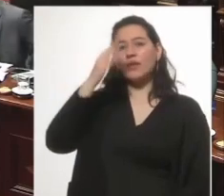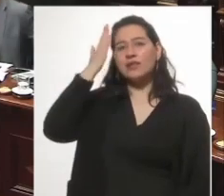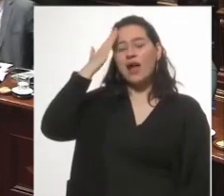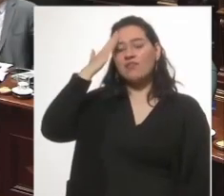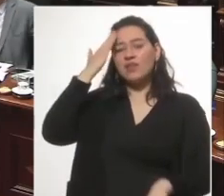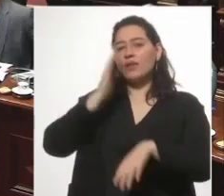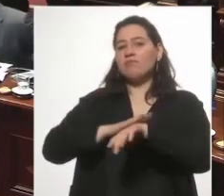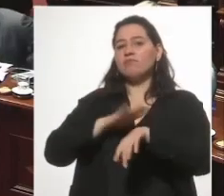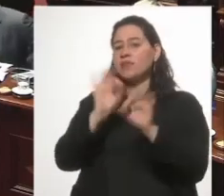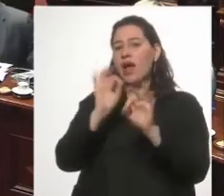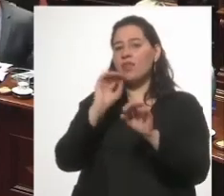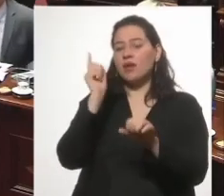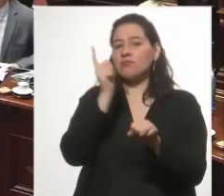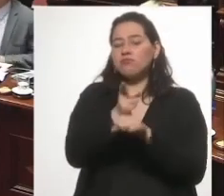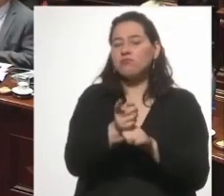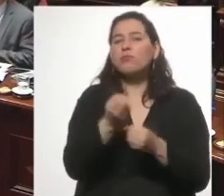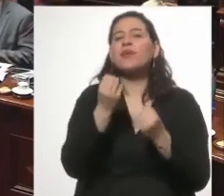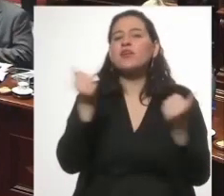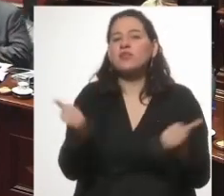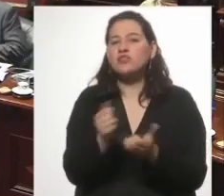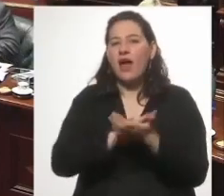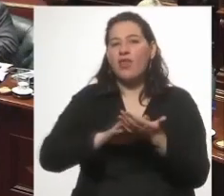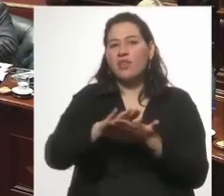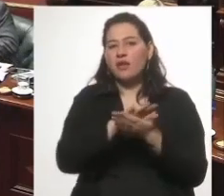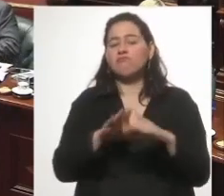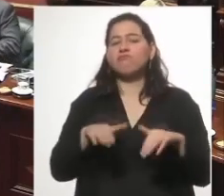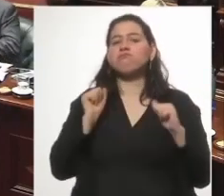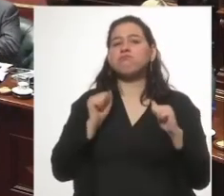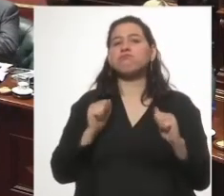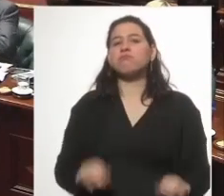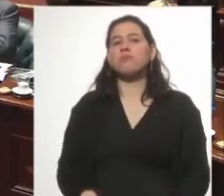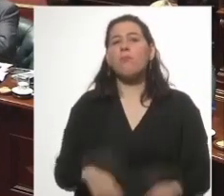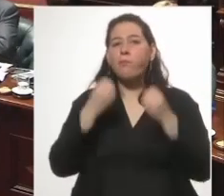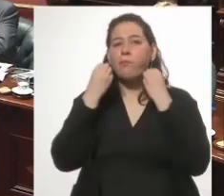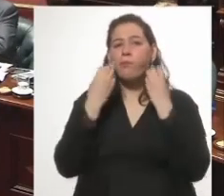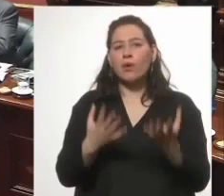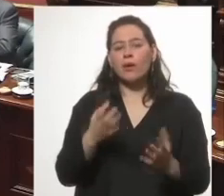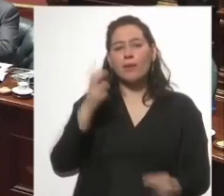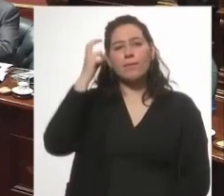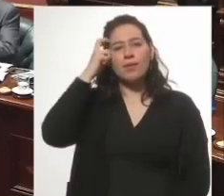sabía y que ordena hacer la denuncia? ¿Por qué él